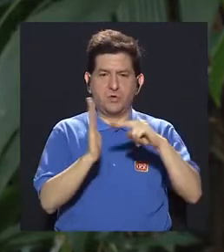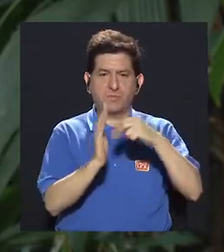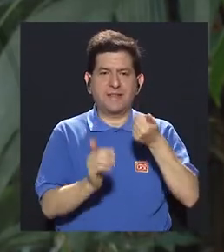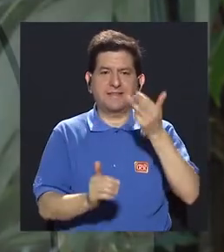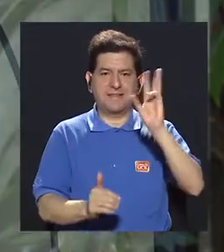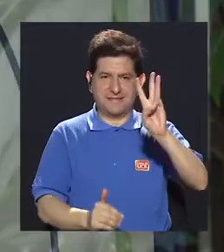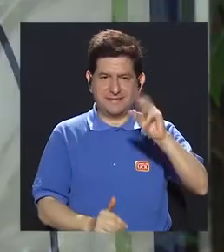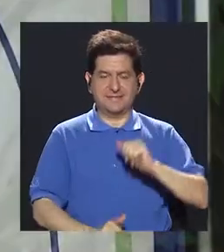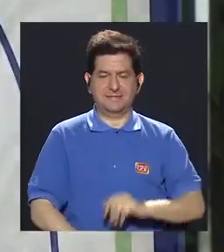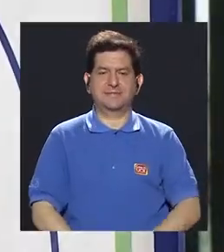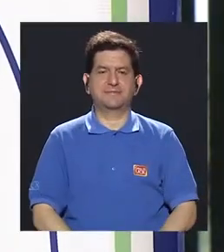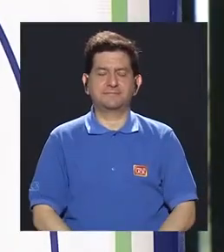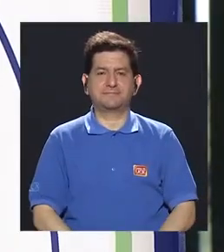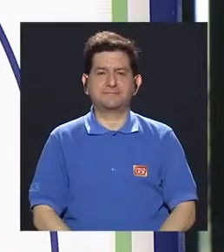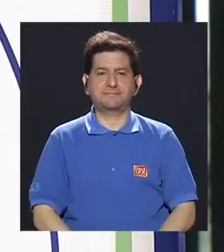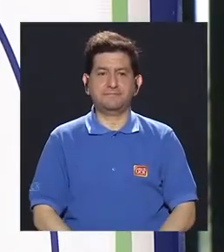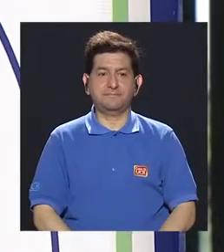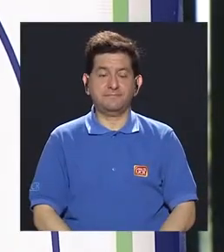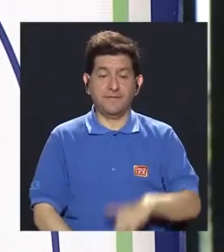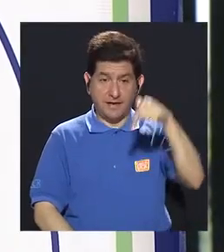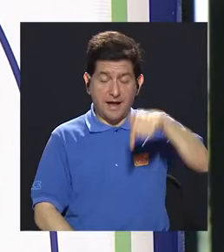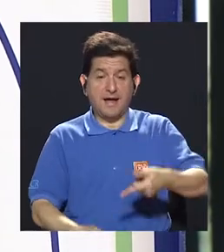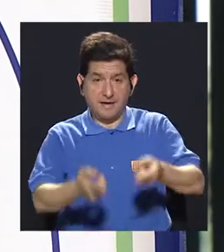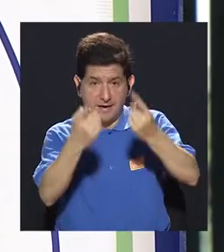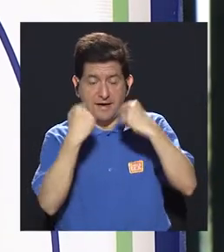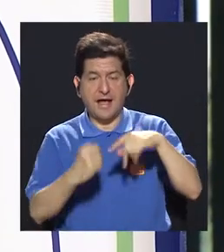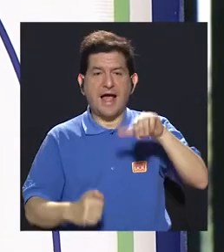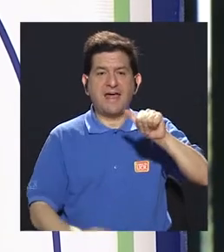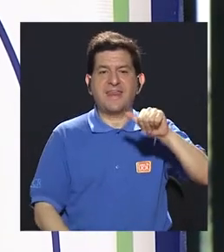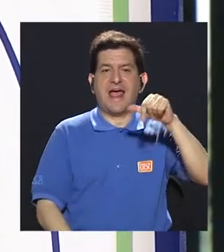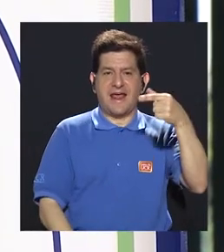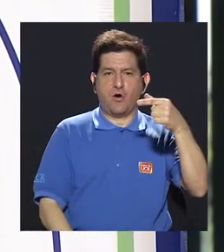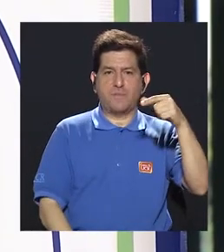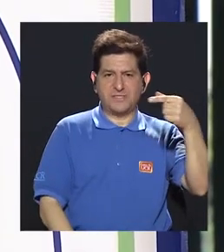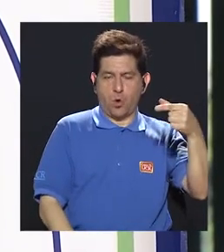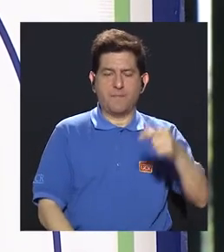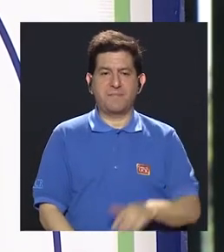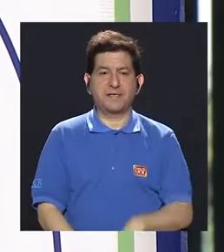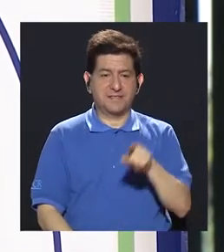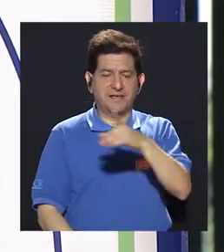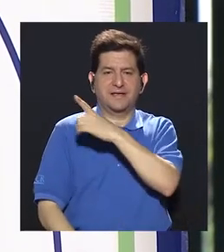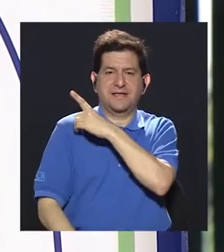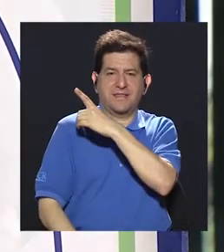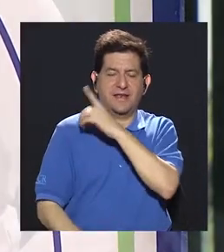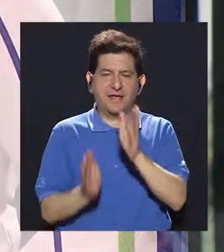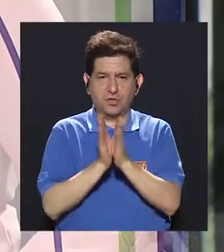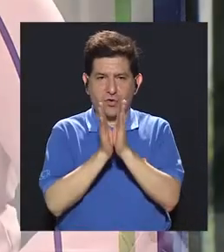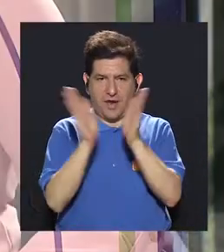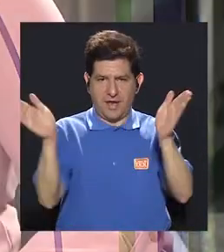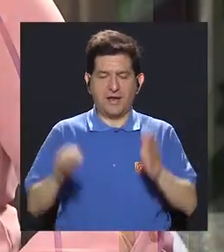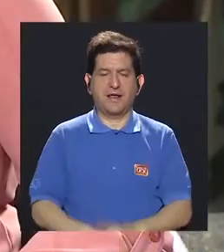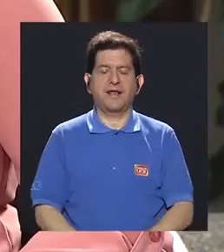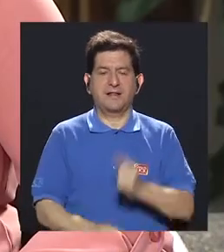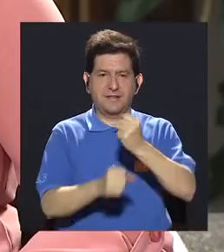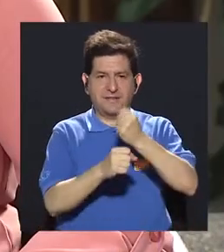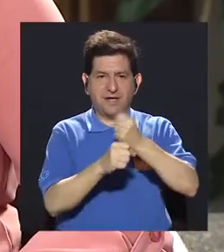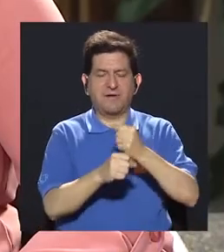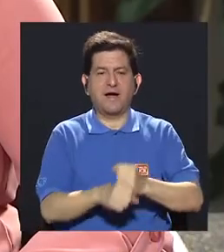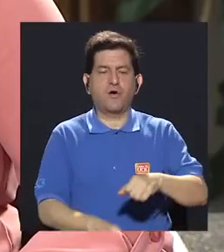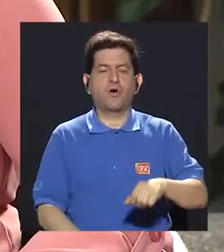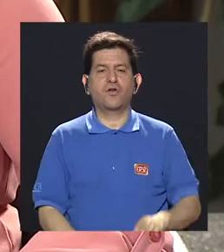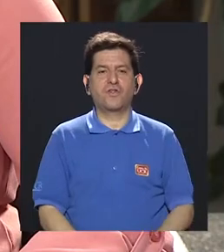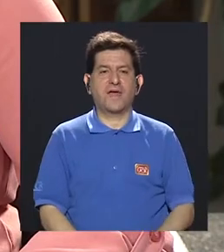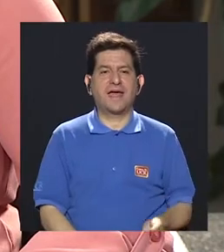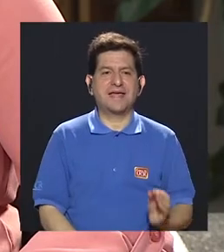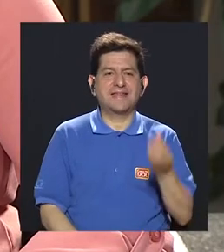en Latinoamérica en el 2016. Para ello está con nosotros Adriana Gómez Gómez, ella es la directora general de operaciones